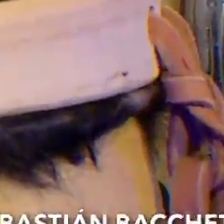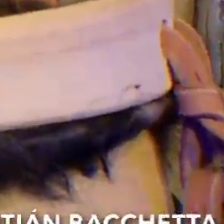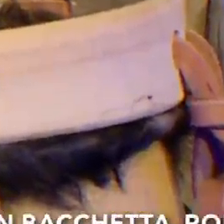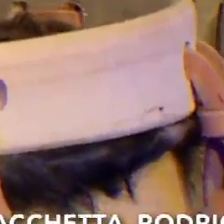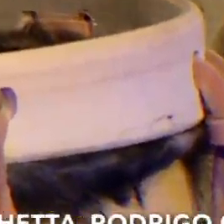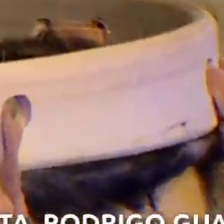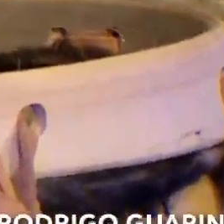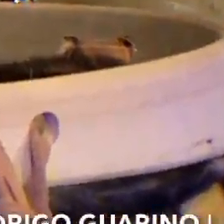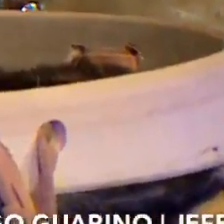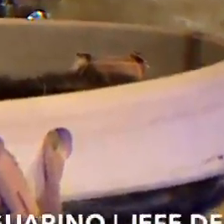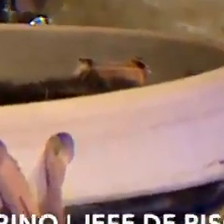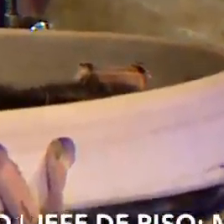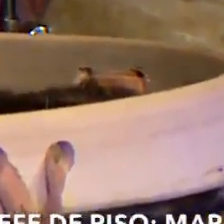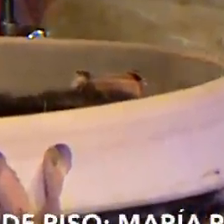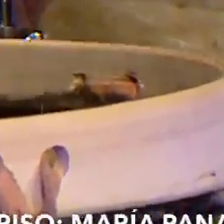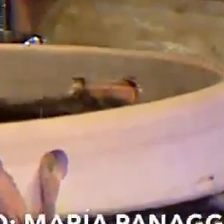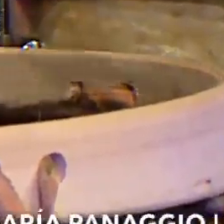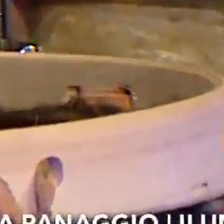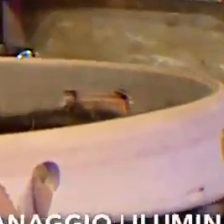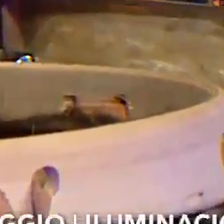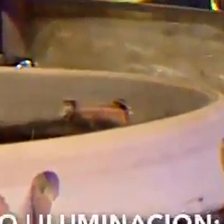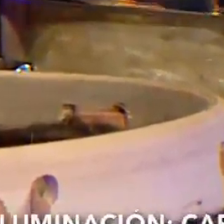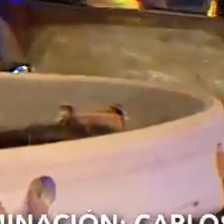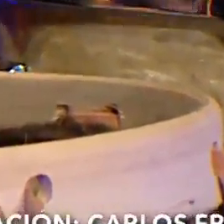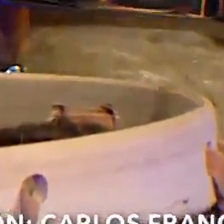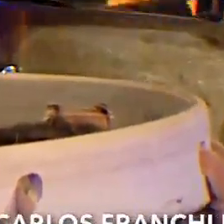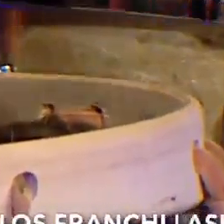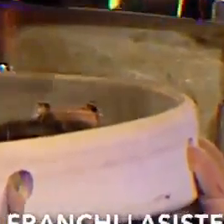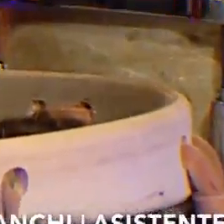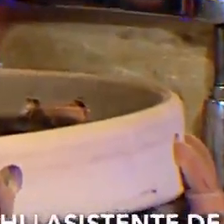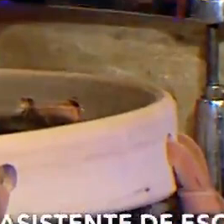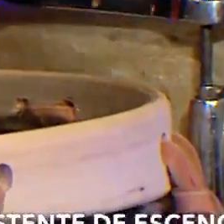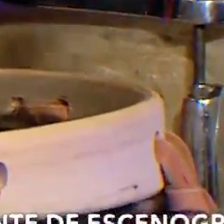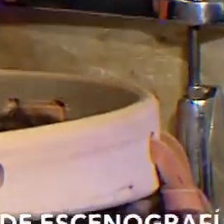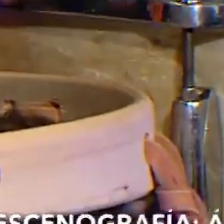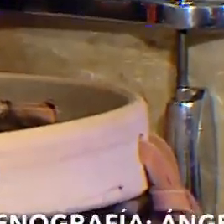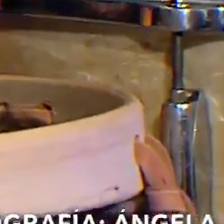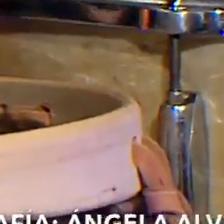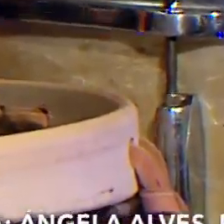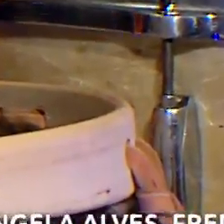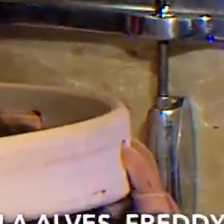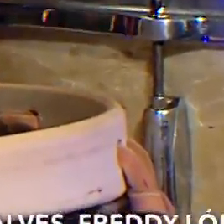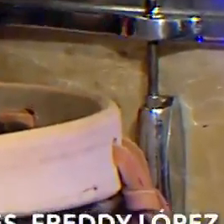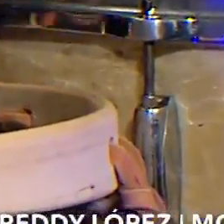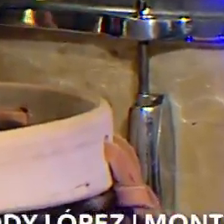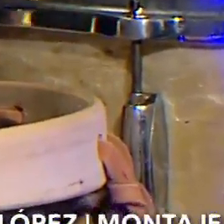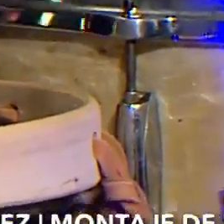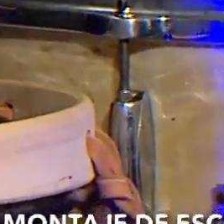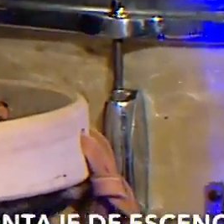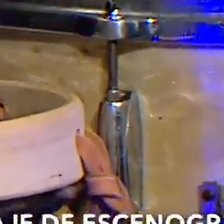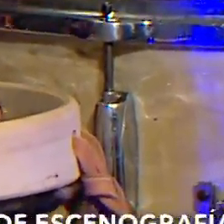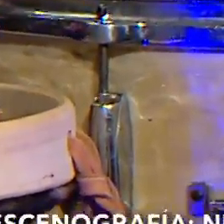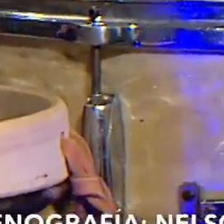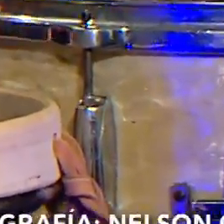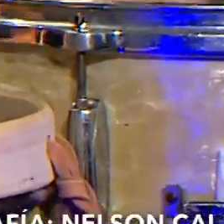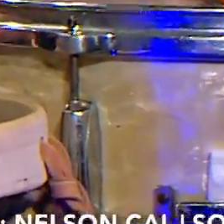Clamor incipiente que carga el caldero de tu mirar, que